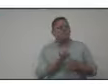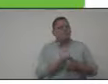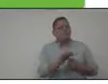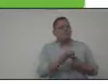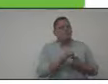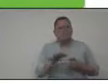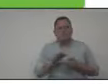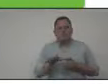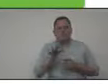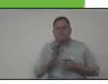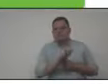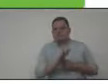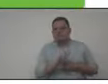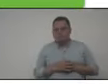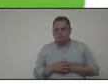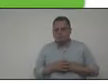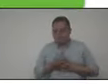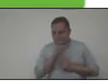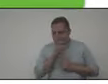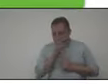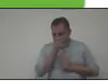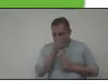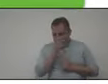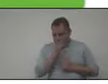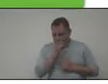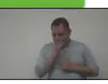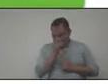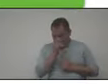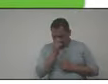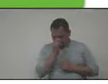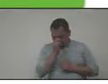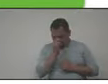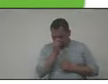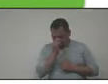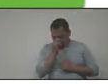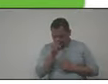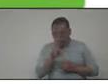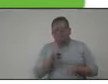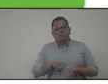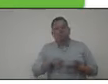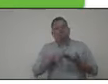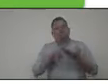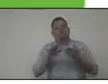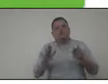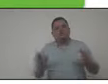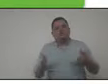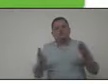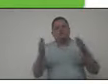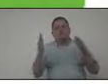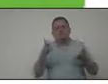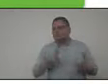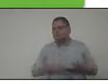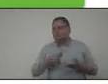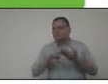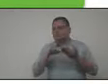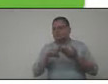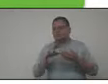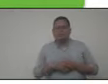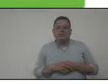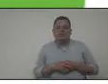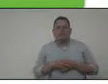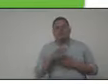es importante decirle a nuestros usuarios y resaltar de Capresoca. Siempre Capresoca ha estado en